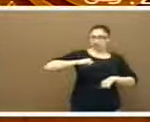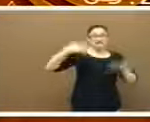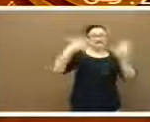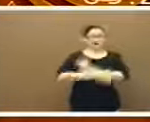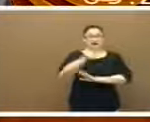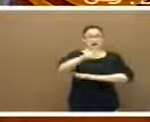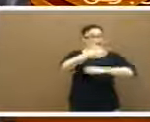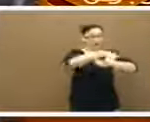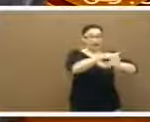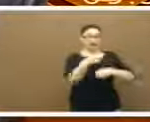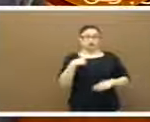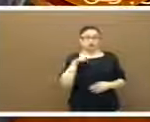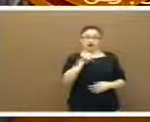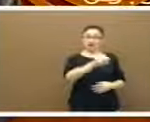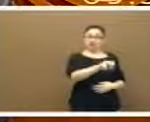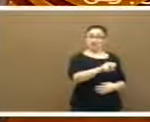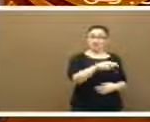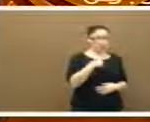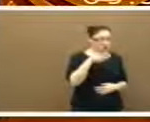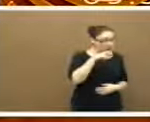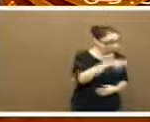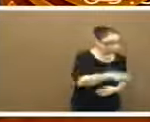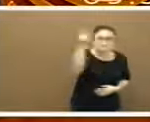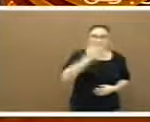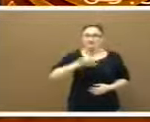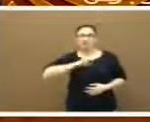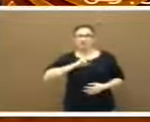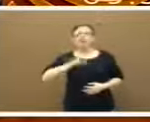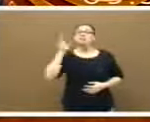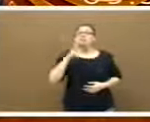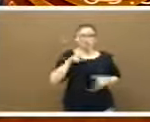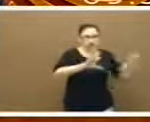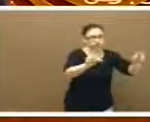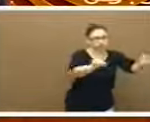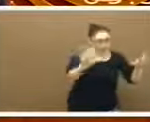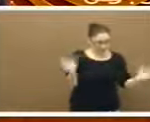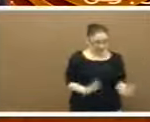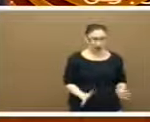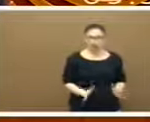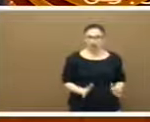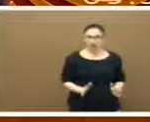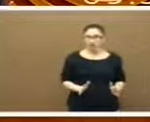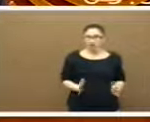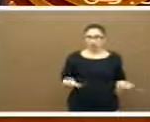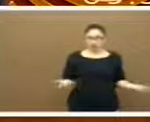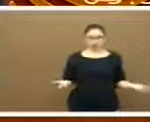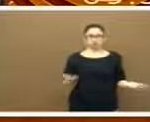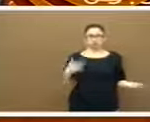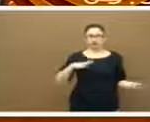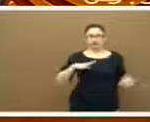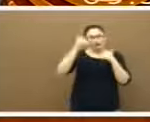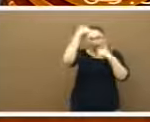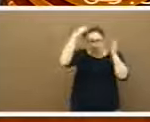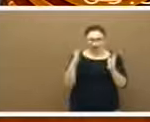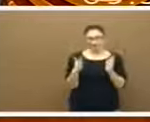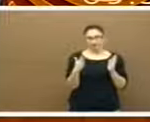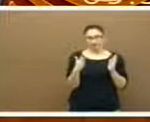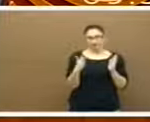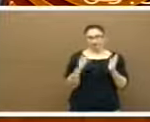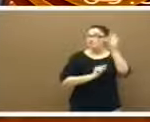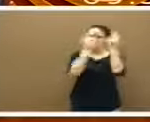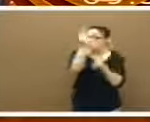en la calle si ve que nos estamos agachando para cometer no sé qué delito que a lo mejor ni siquiera lo cometemos. Es decir, céntrense un poco, porque los presupuestos son